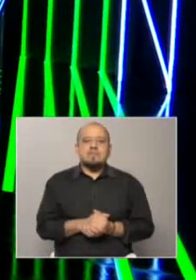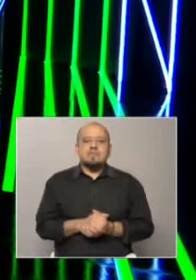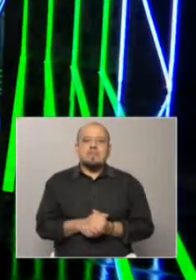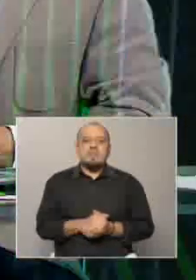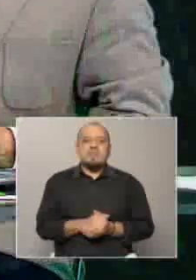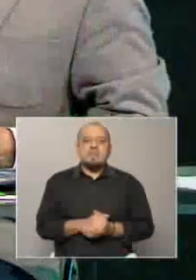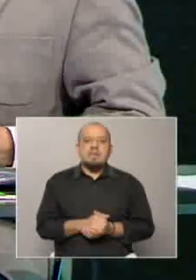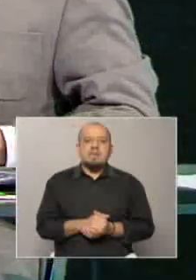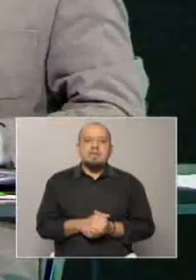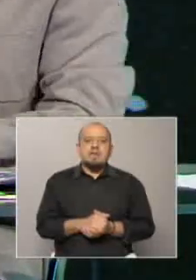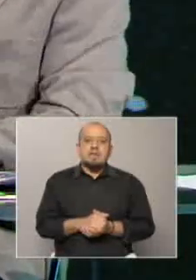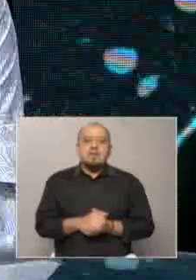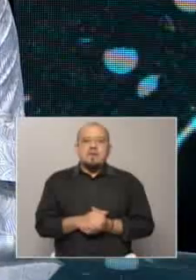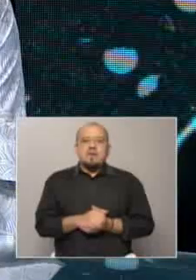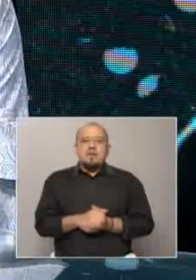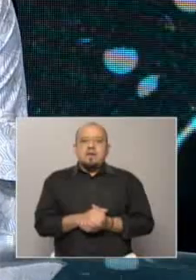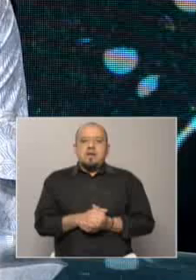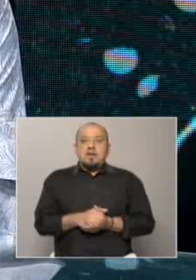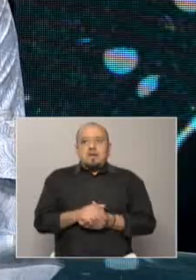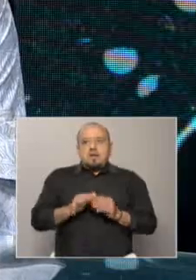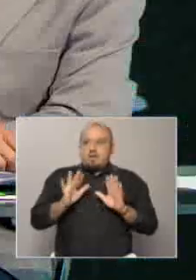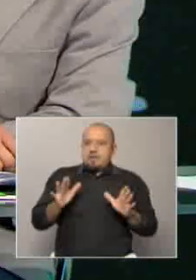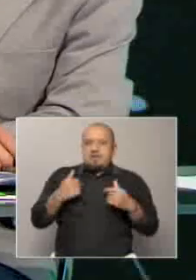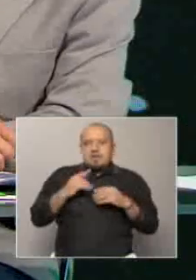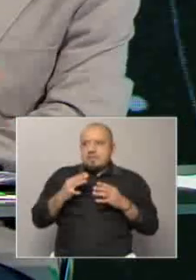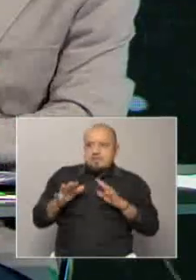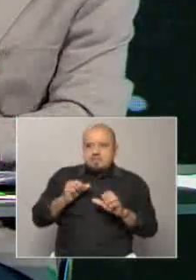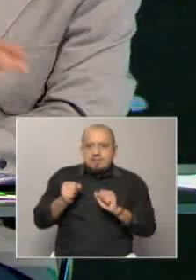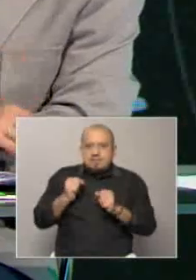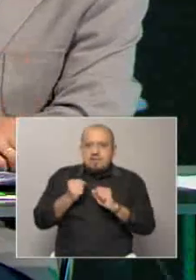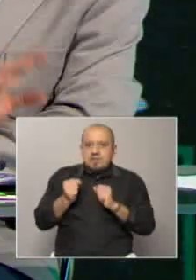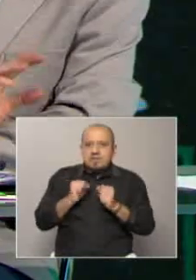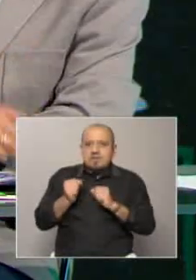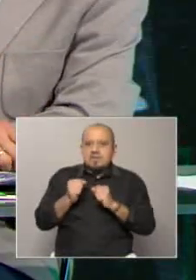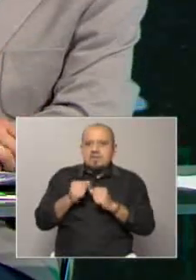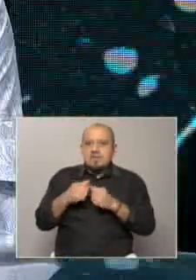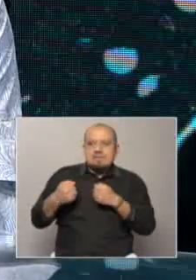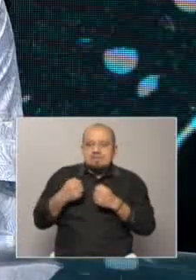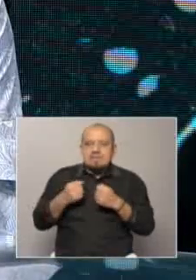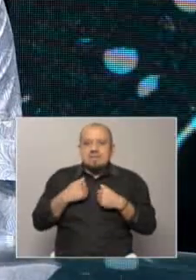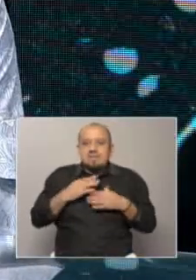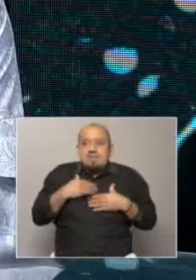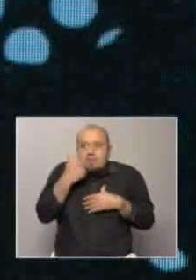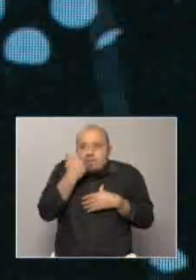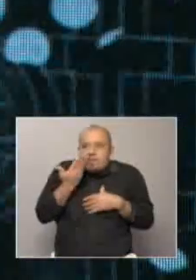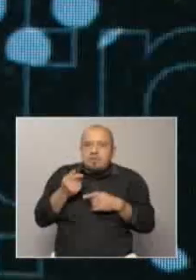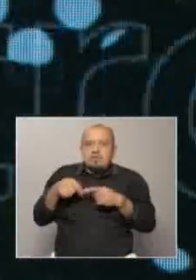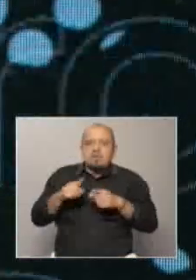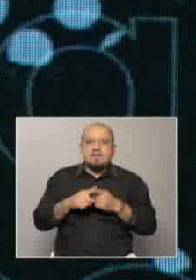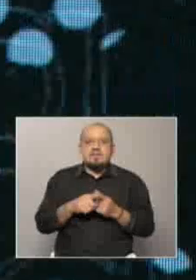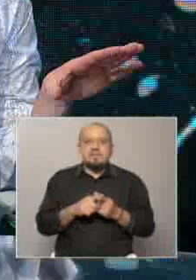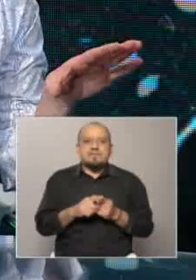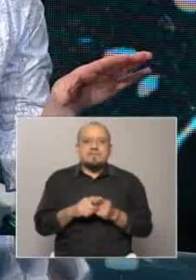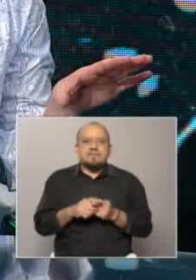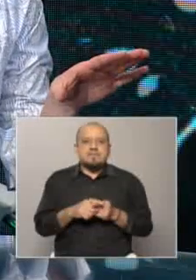Ojo, por favor, estaba... A mí me pone muy mal esto, me pone muy tenso. Yo cuando la gente se pelea así me da como, me entra como una vergüenza. A ver, yo creo que no